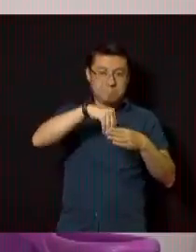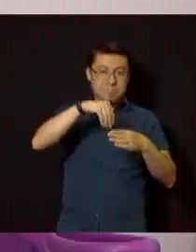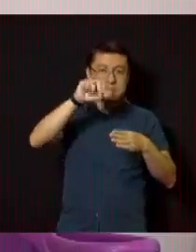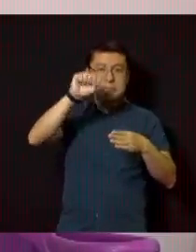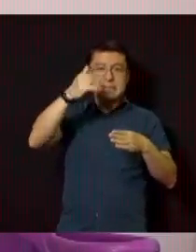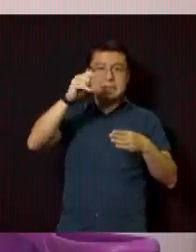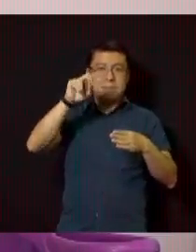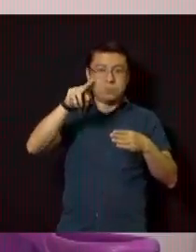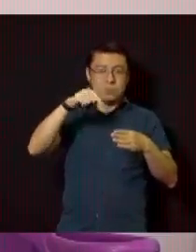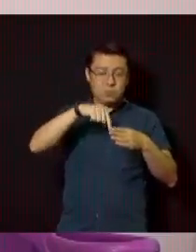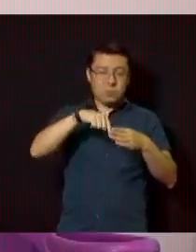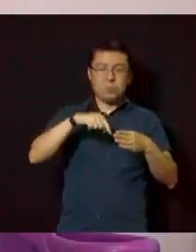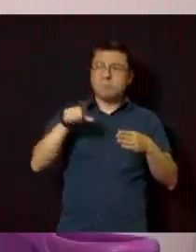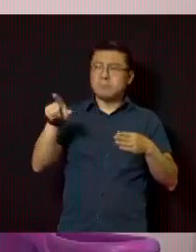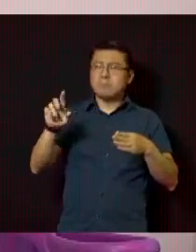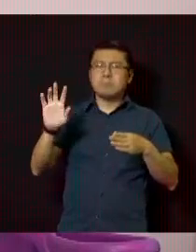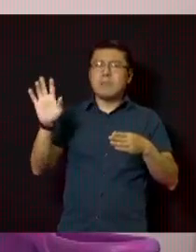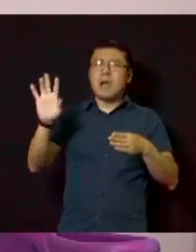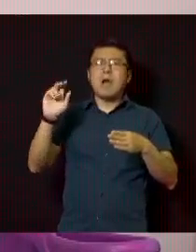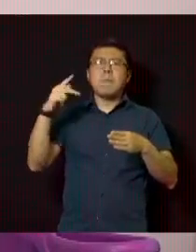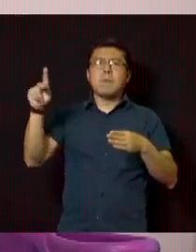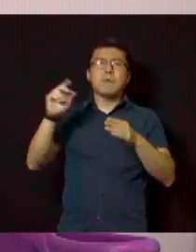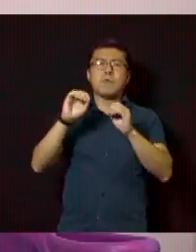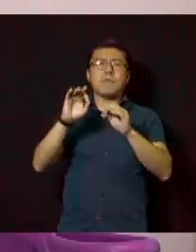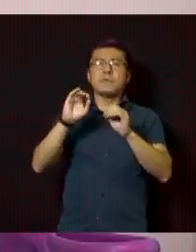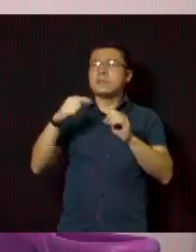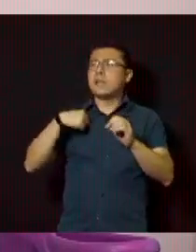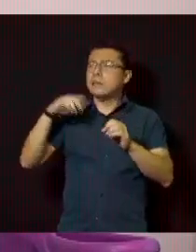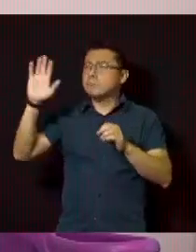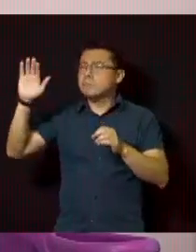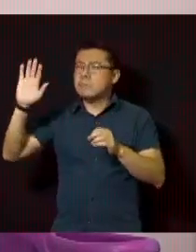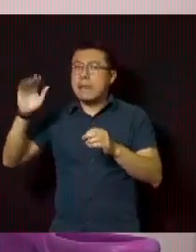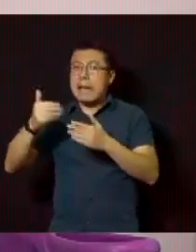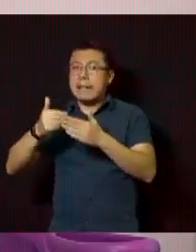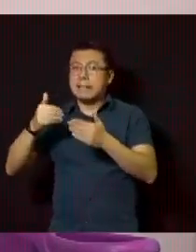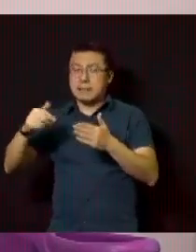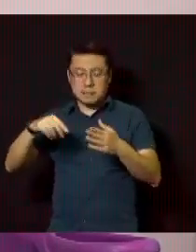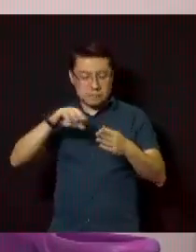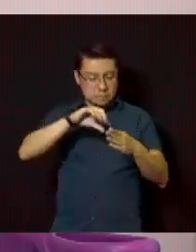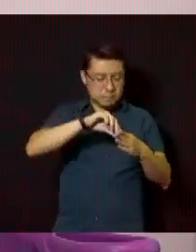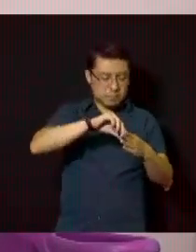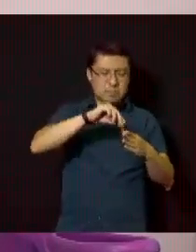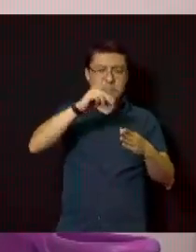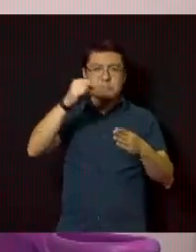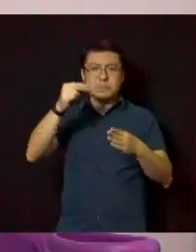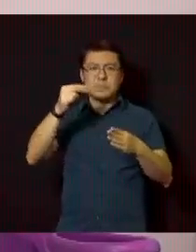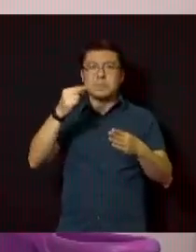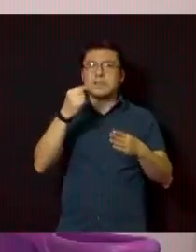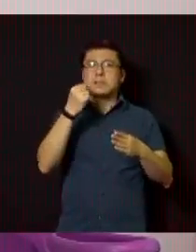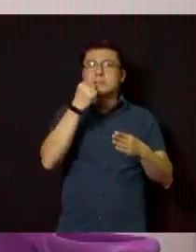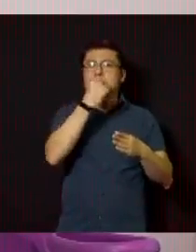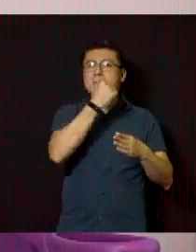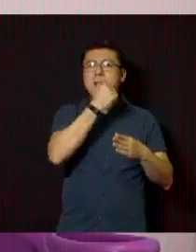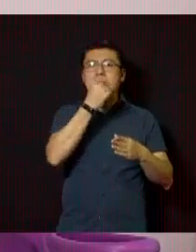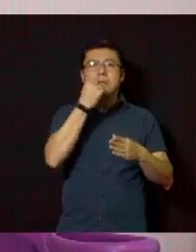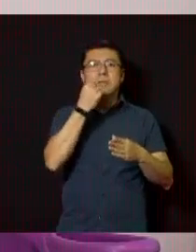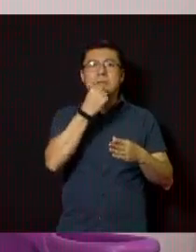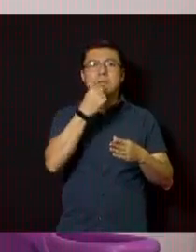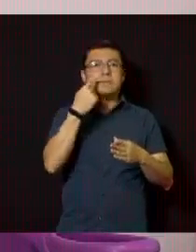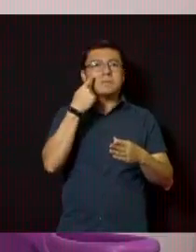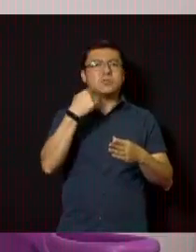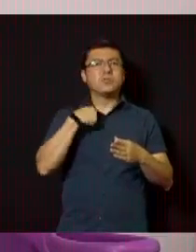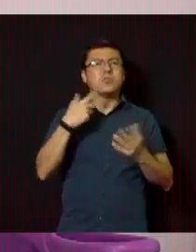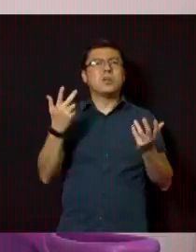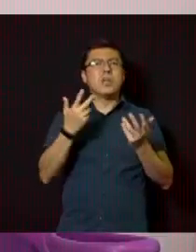Entonces ya me voy a ir de la oficina de ella y saco mi labial y literalmente, amigos, hago lo que voy a hacer con ustedes. Hago esto tan simple y